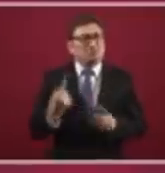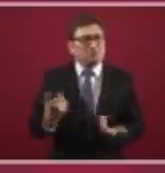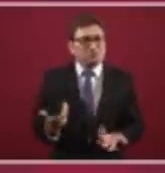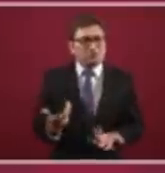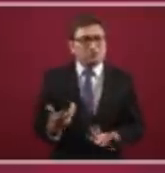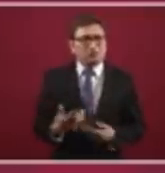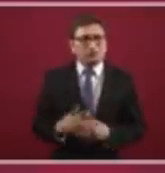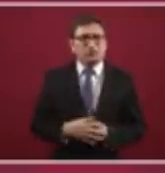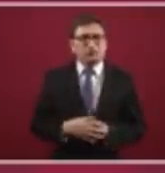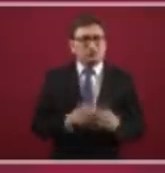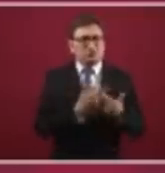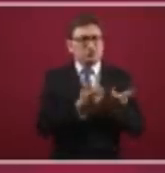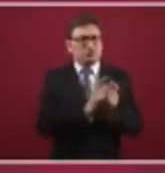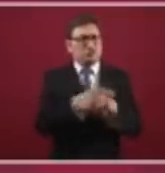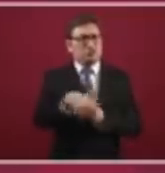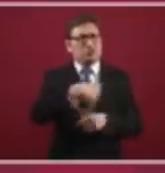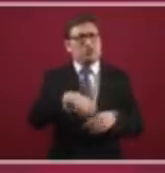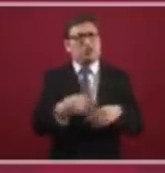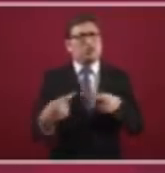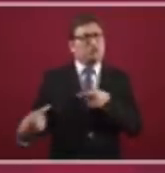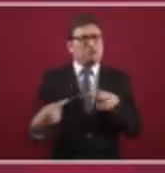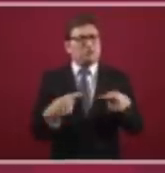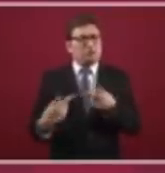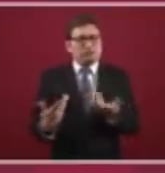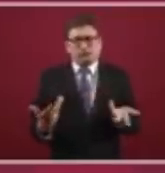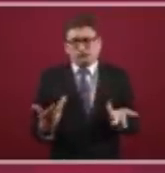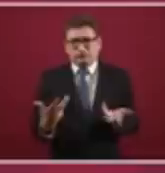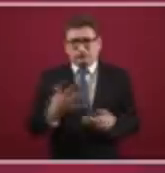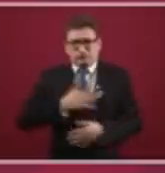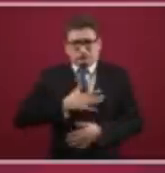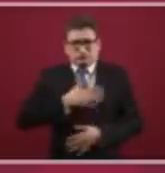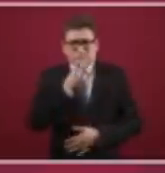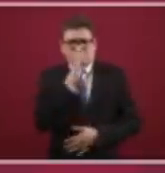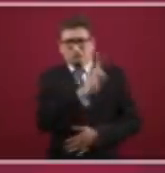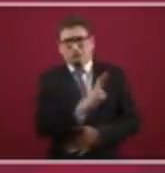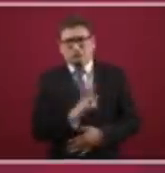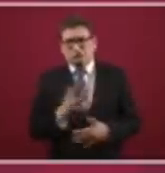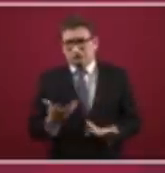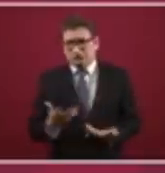los de la oposición lo digo forma respetuosa